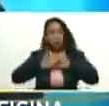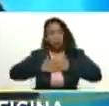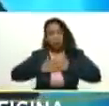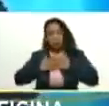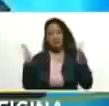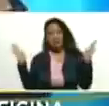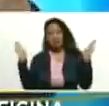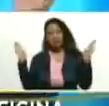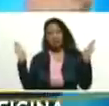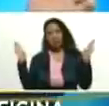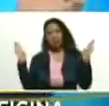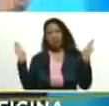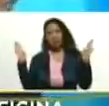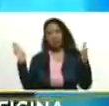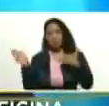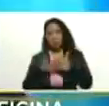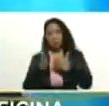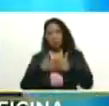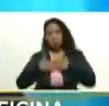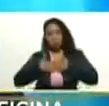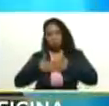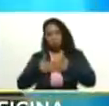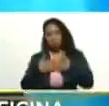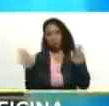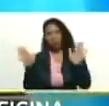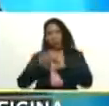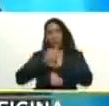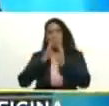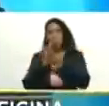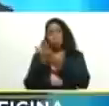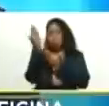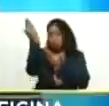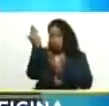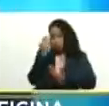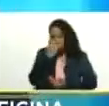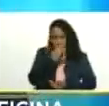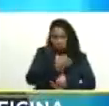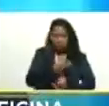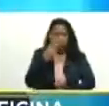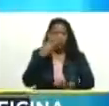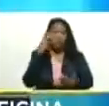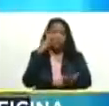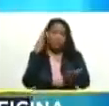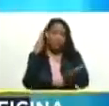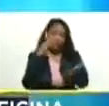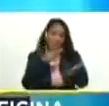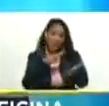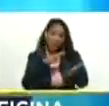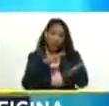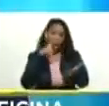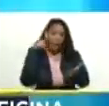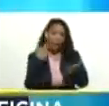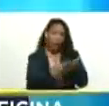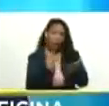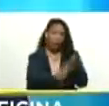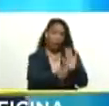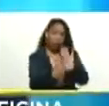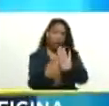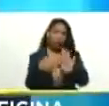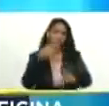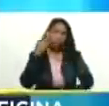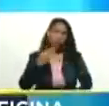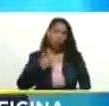de puertas abiertas al mundo, para el que quiera conocer nuestra verdad, y somos